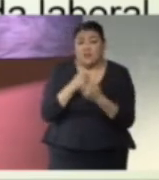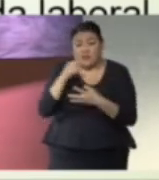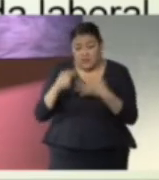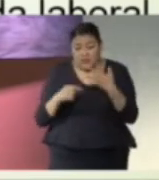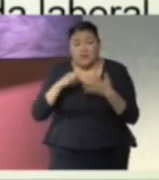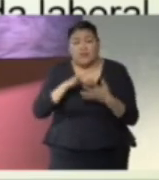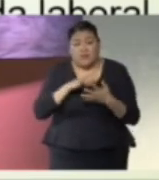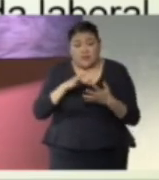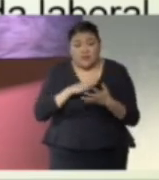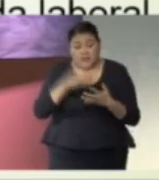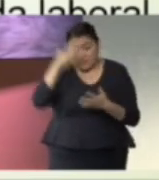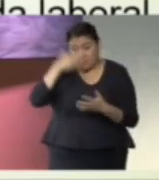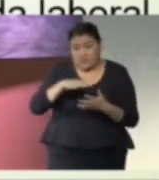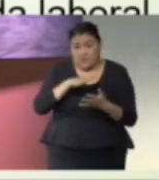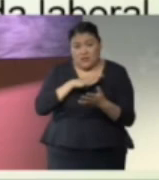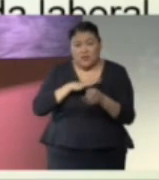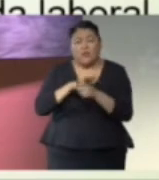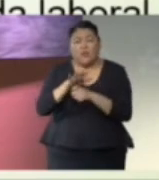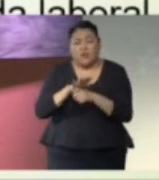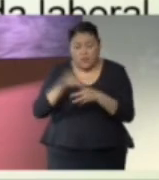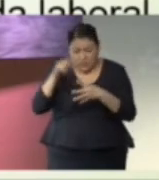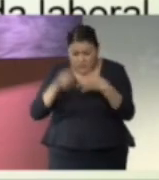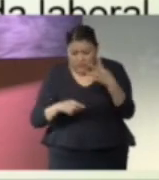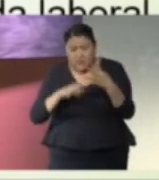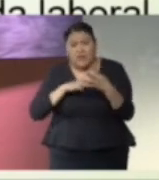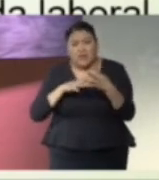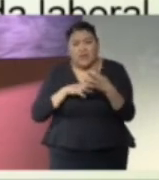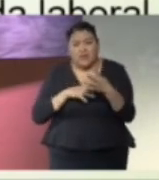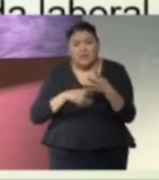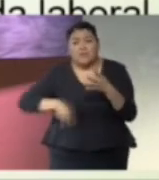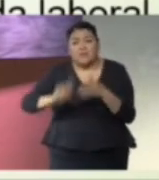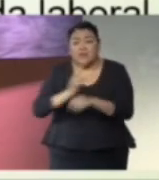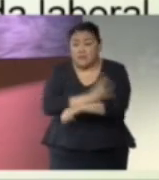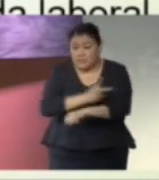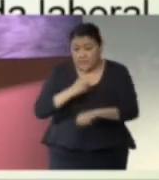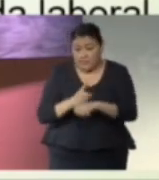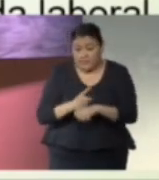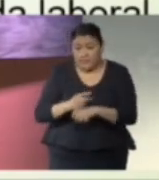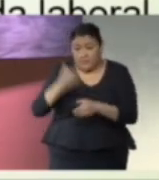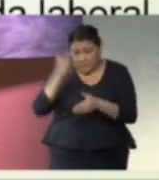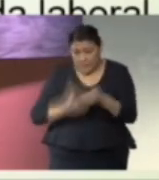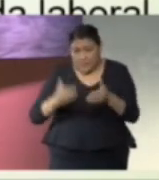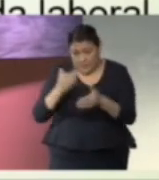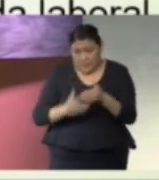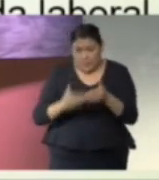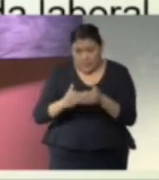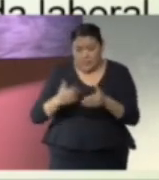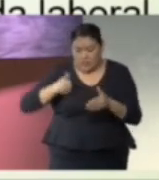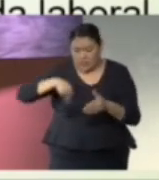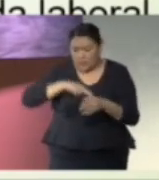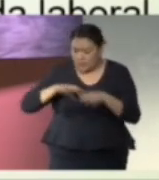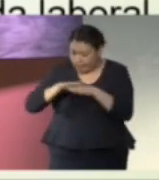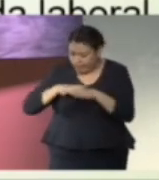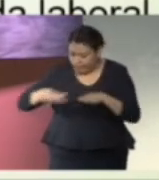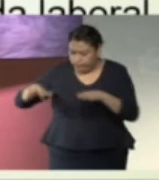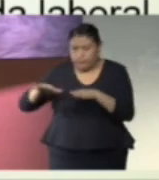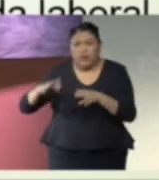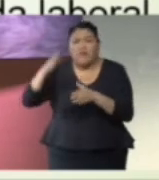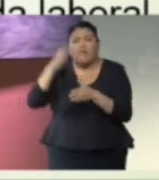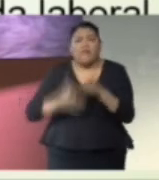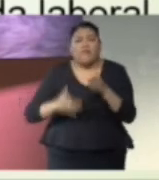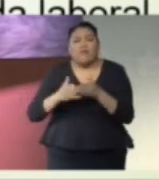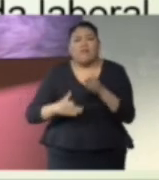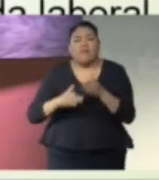más concretos, específicos, pero que además nos hacen ver que hay un contexto de